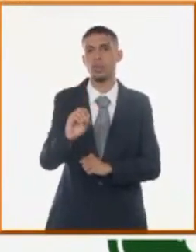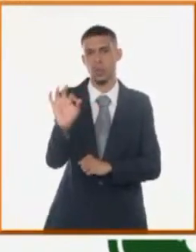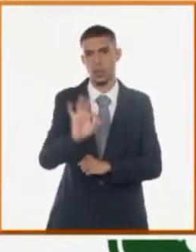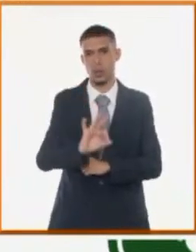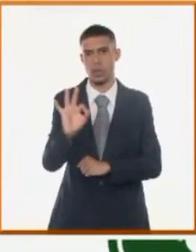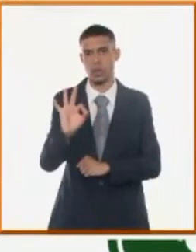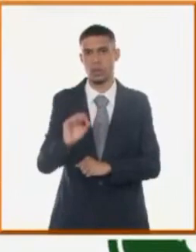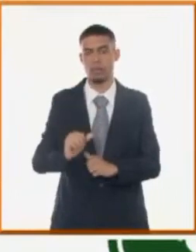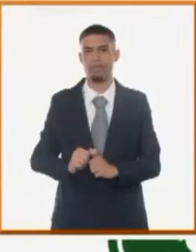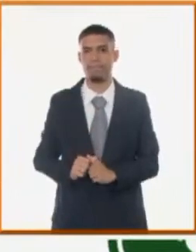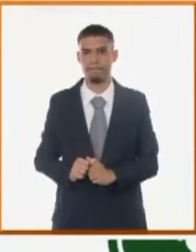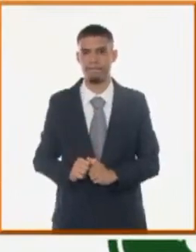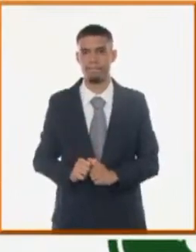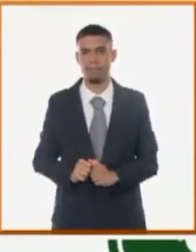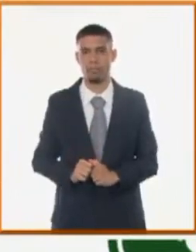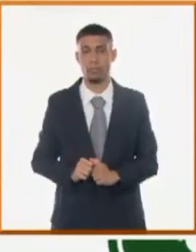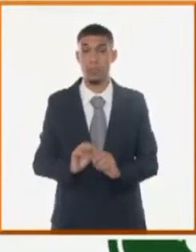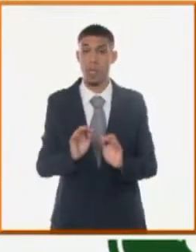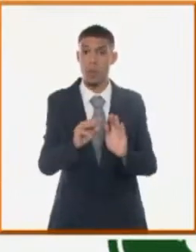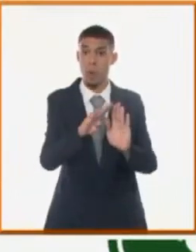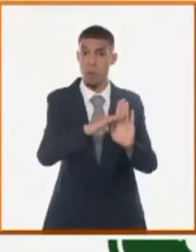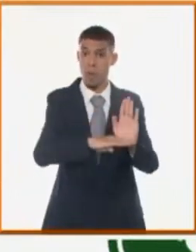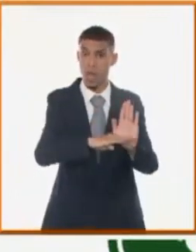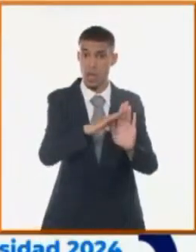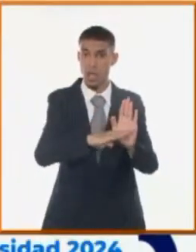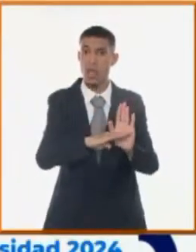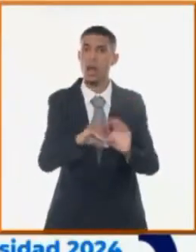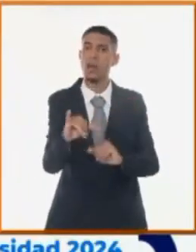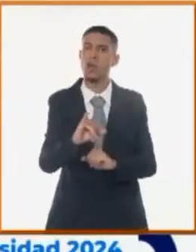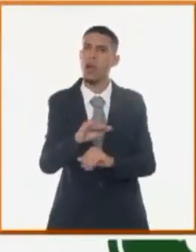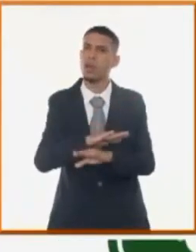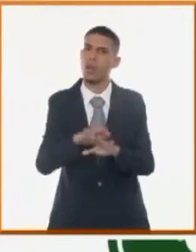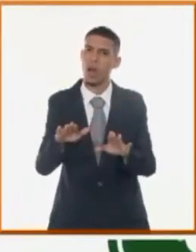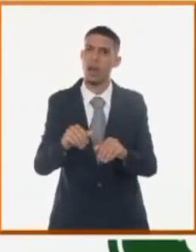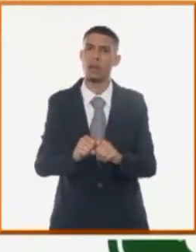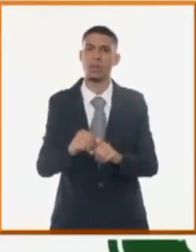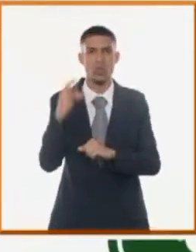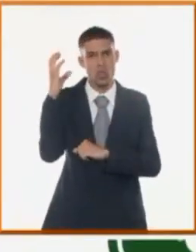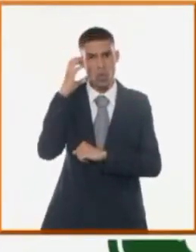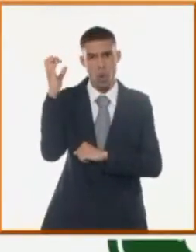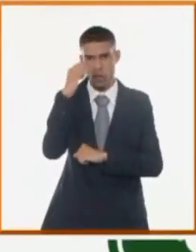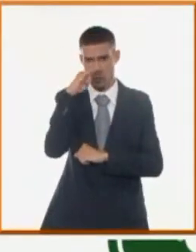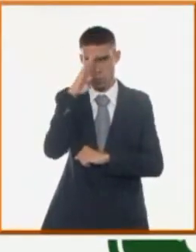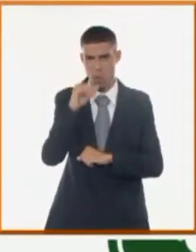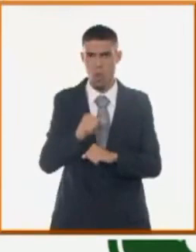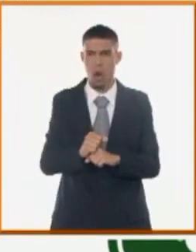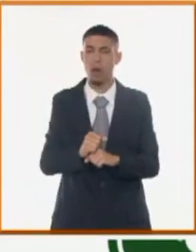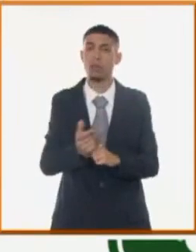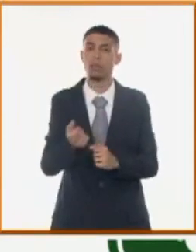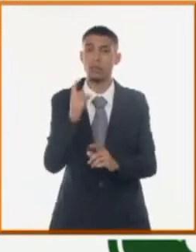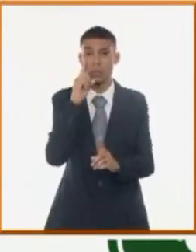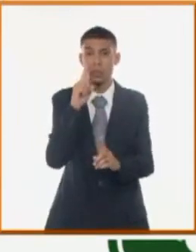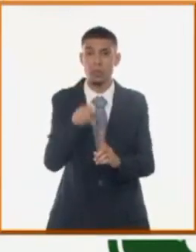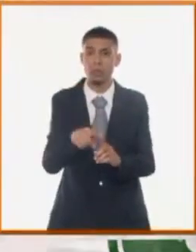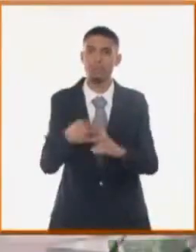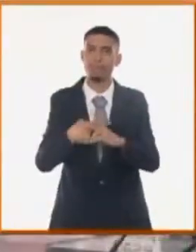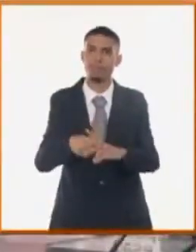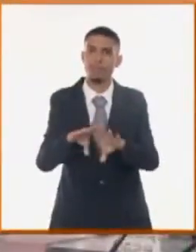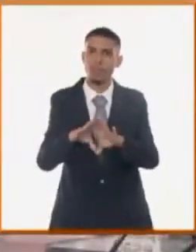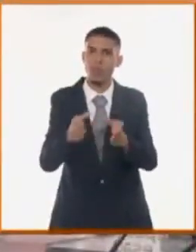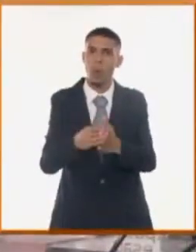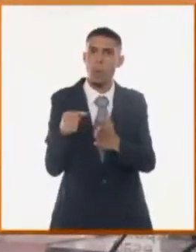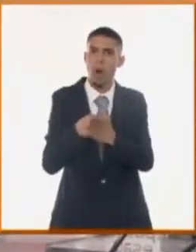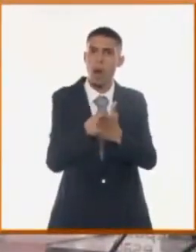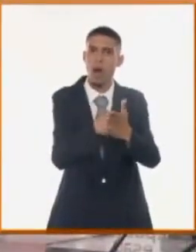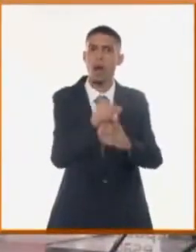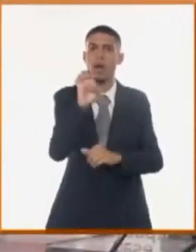50%. La medida, que forma parte de las anunciadas por el gobierno para corregir deformaciones en nuestra economía y reimpulsar su desarrollo